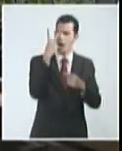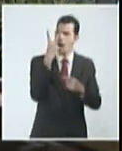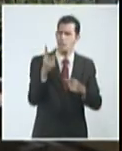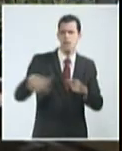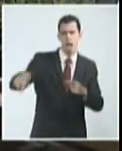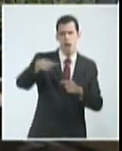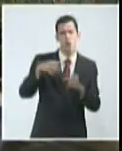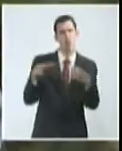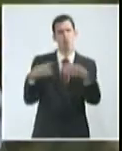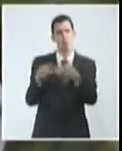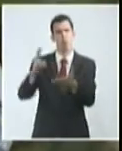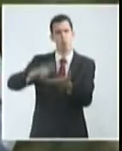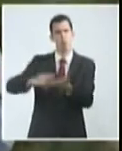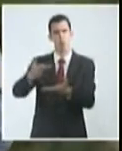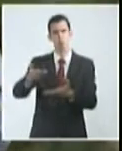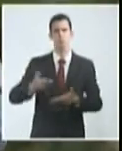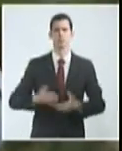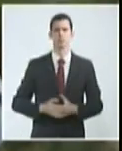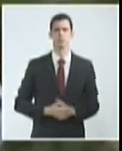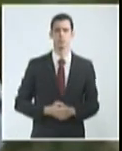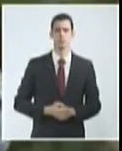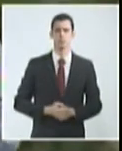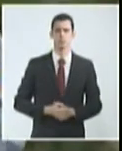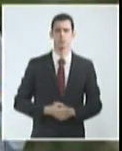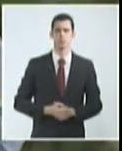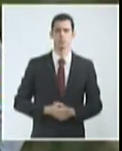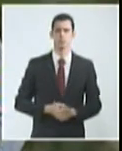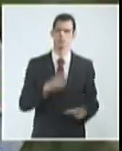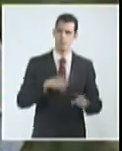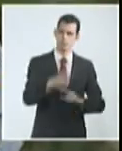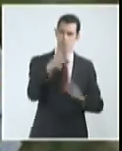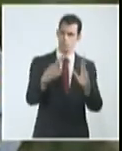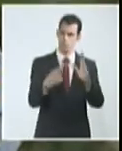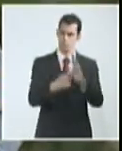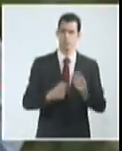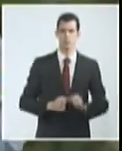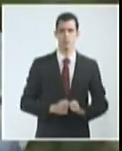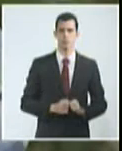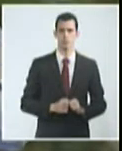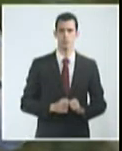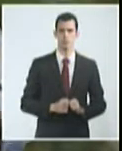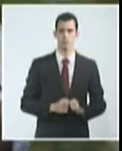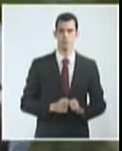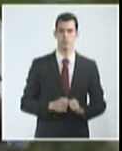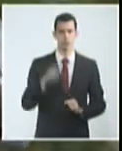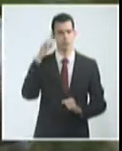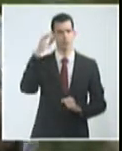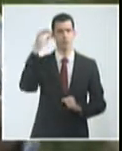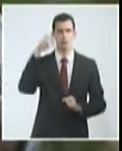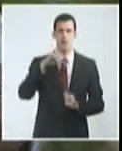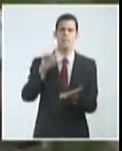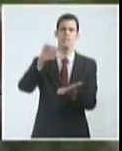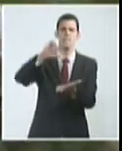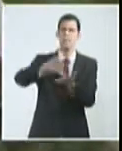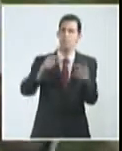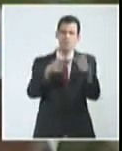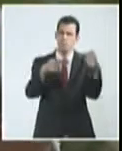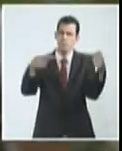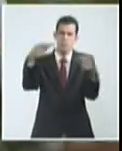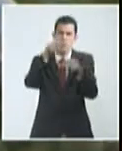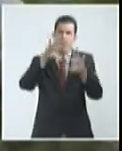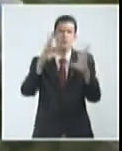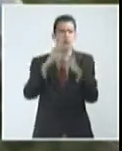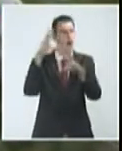en el Código de la Familia. El encuentro con los académicos de la Academia de Ciencias de Cuba de inmediato tomó como un acuerdo que todos los